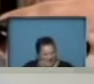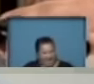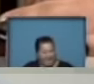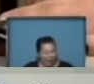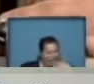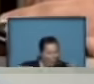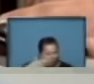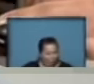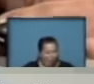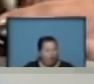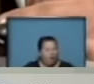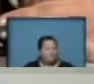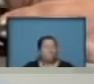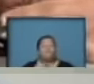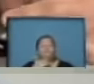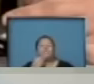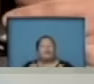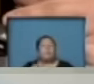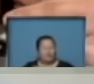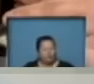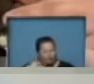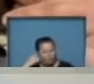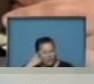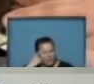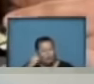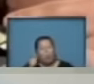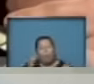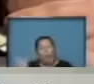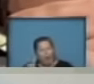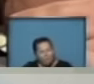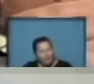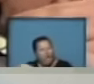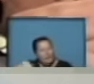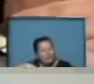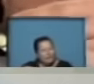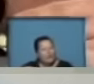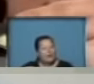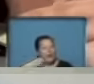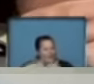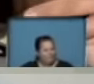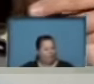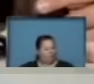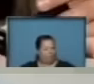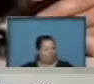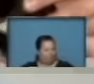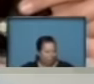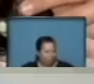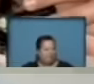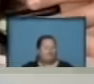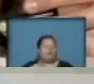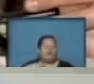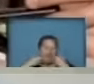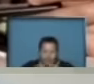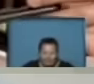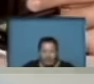las cosas y no sabía lo que estaba pasando. Yo creo que una parte fue la que motorizó esa situación, y motorizada